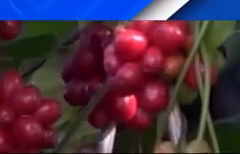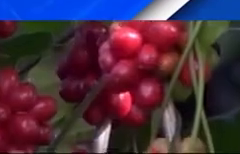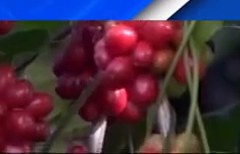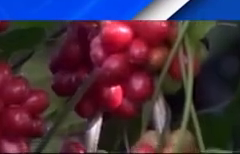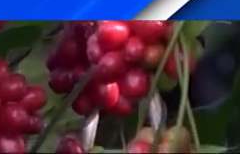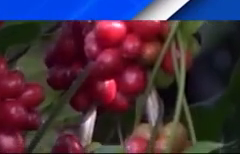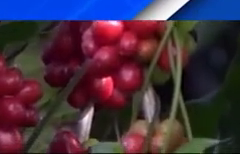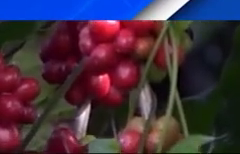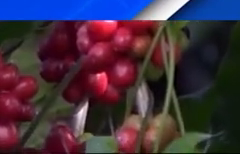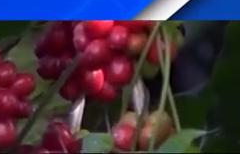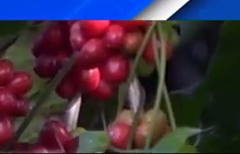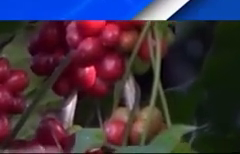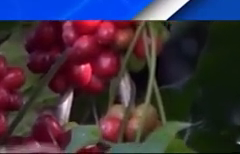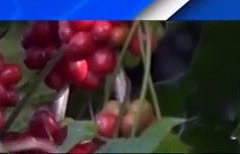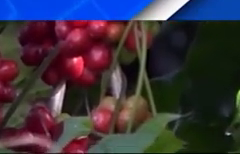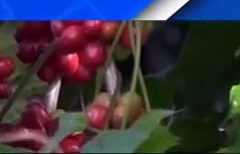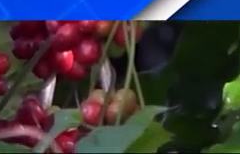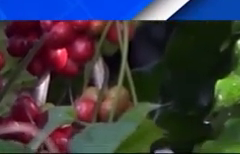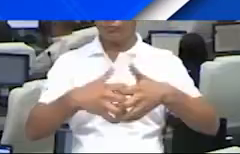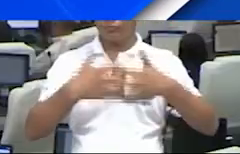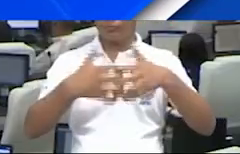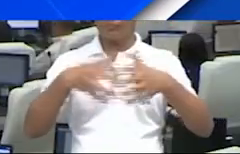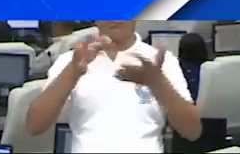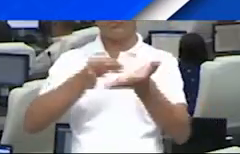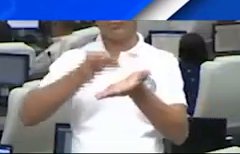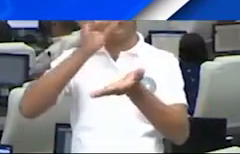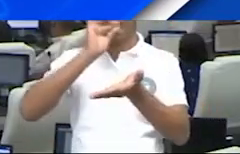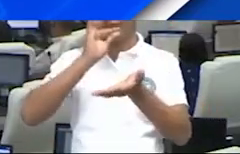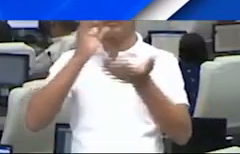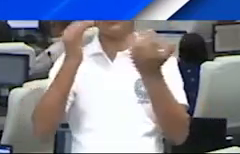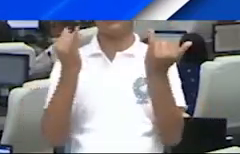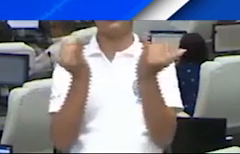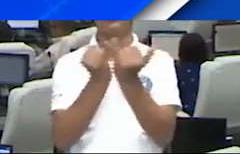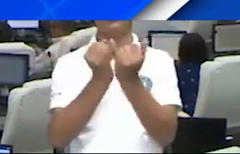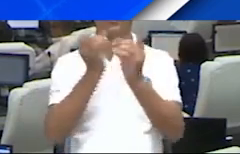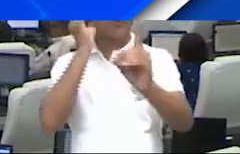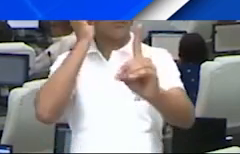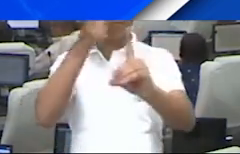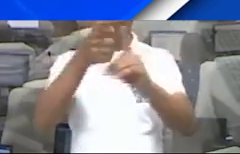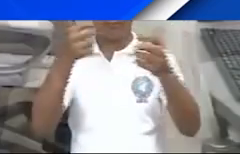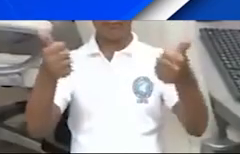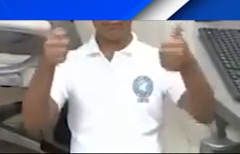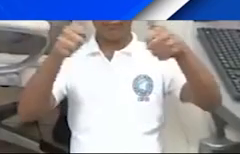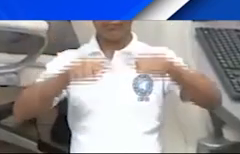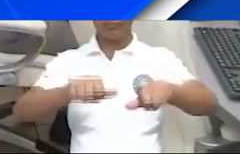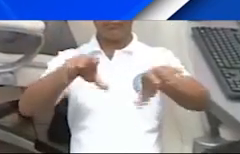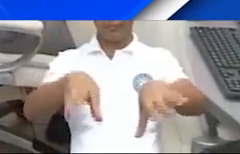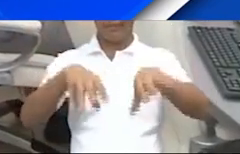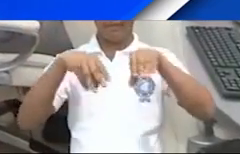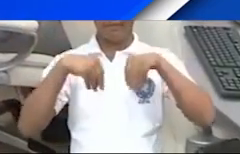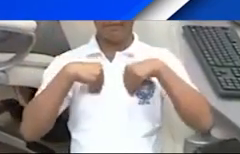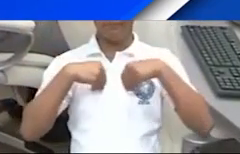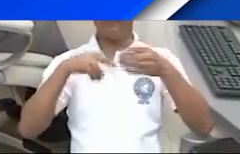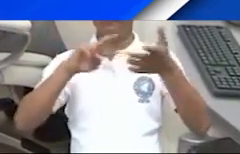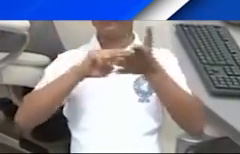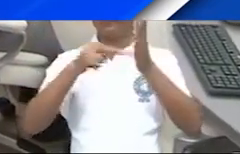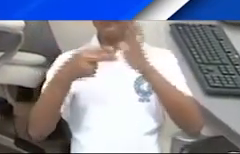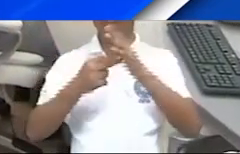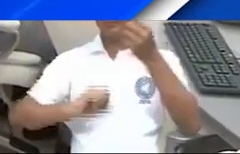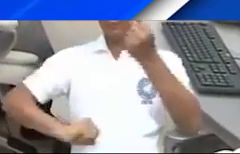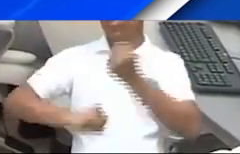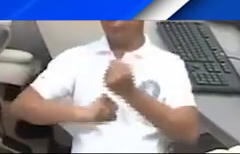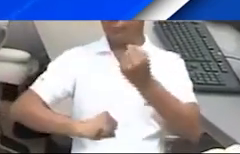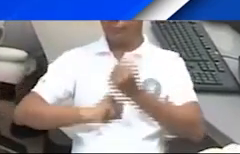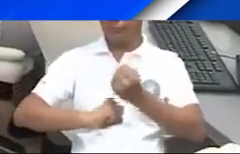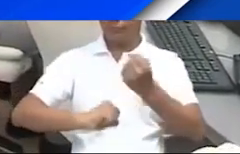para lograr mayores exportaciones. El objetivo de este acuerdo es fortalecer el sector